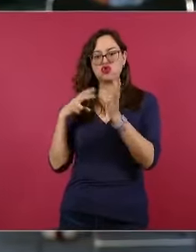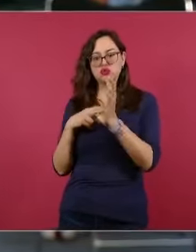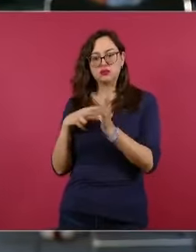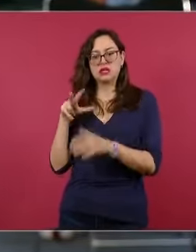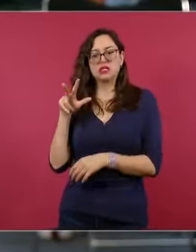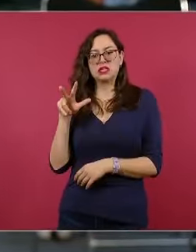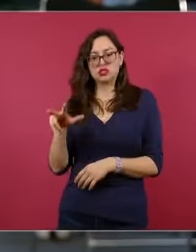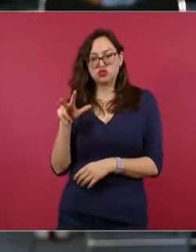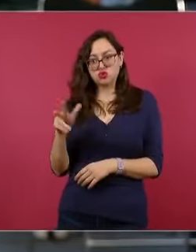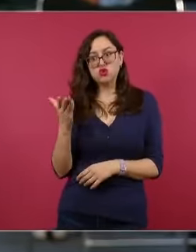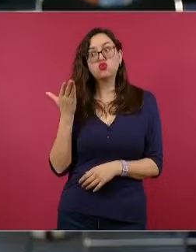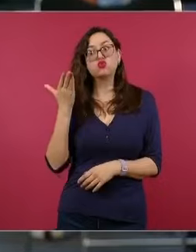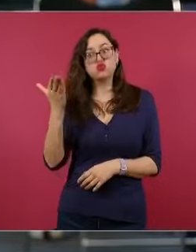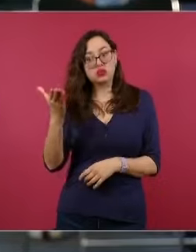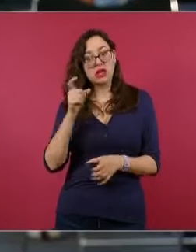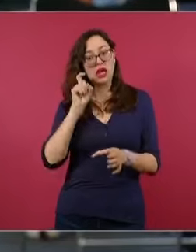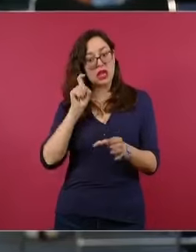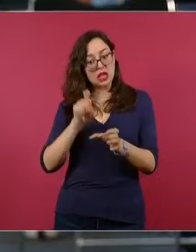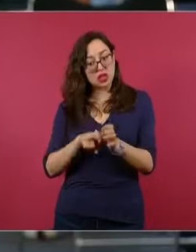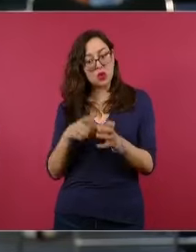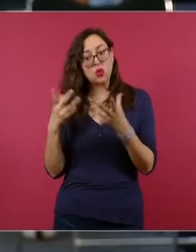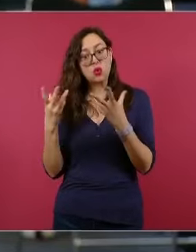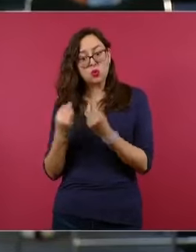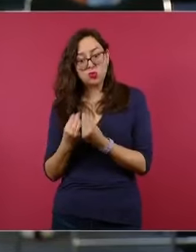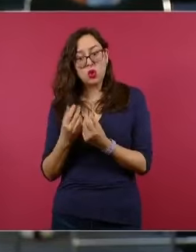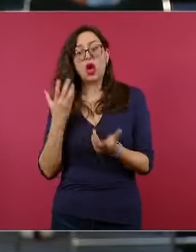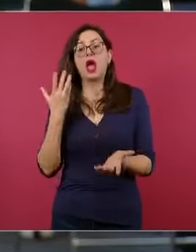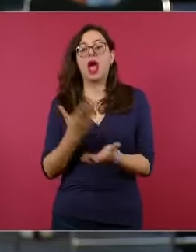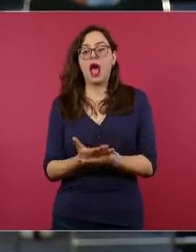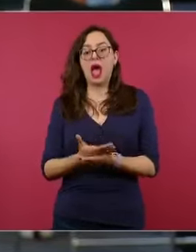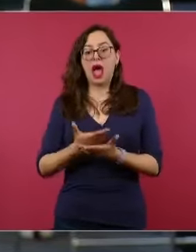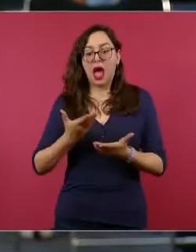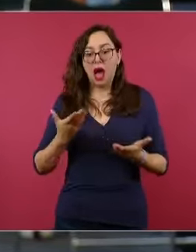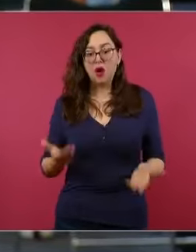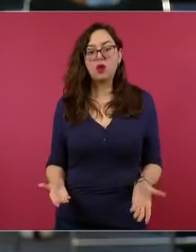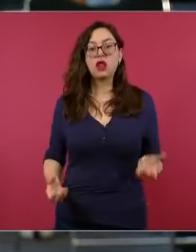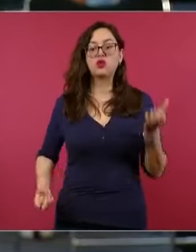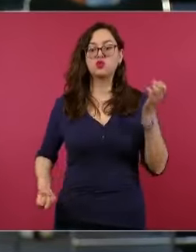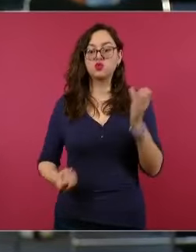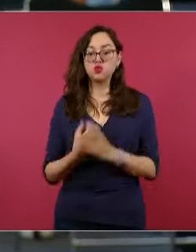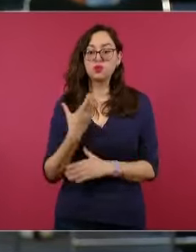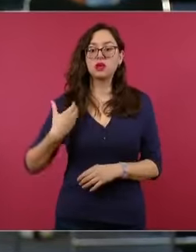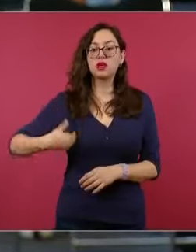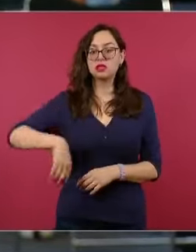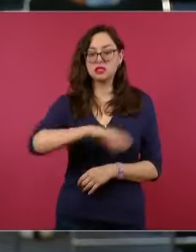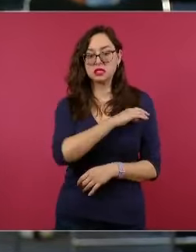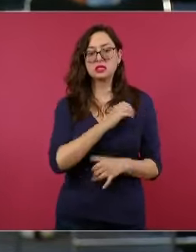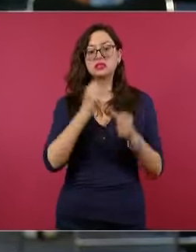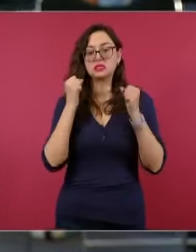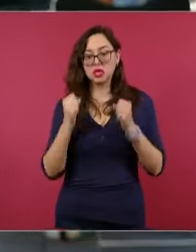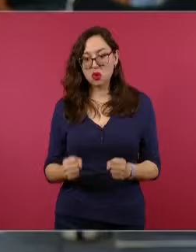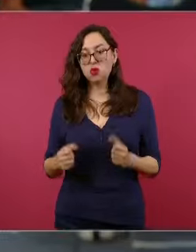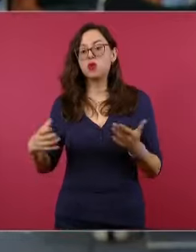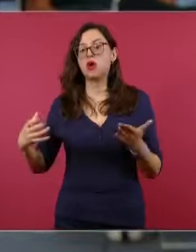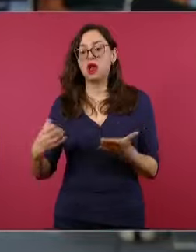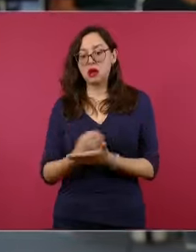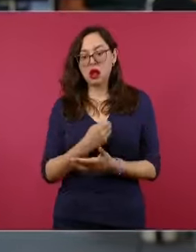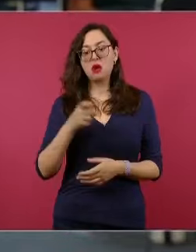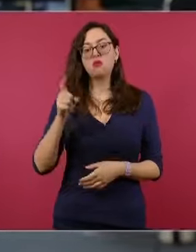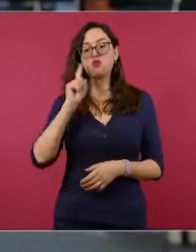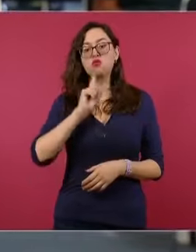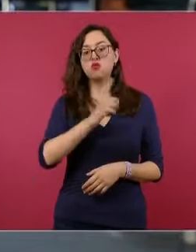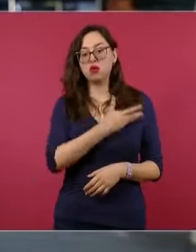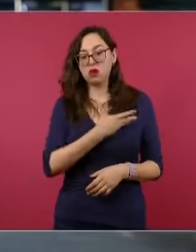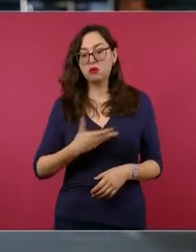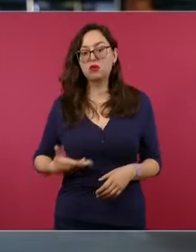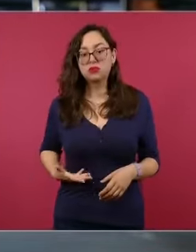metido sino que la candidata nueva de morena que seguramente va a ganar eh va a ser presidenta Pues sí